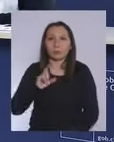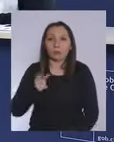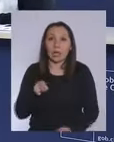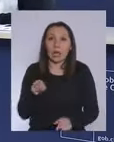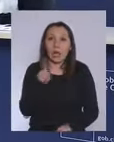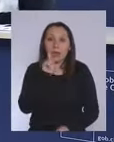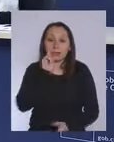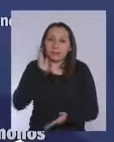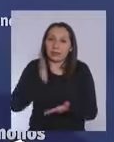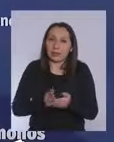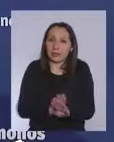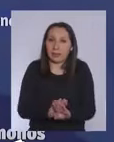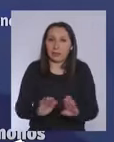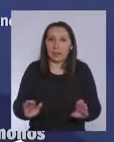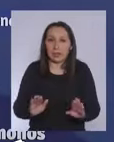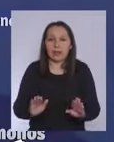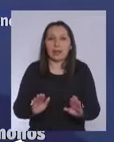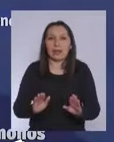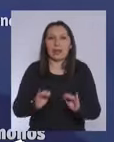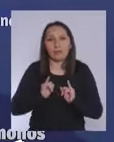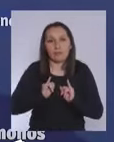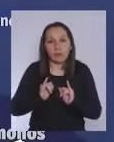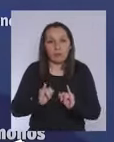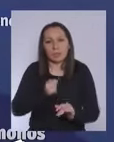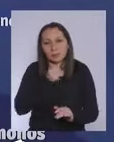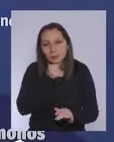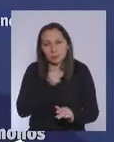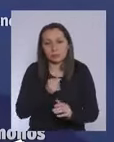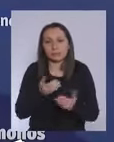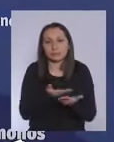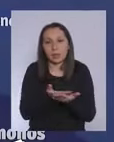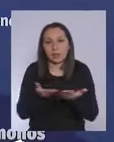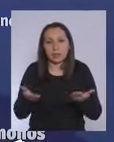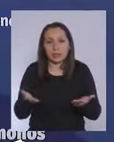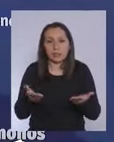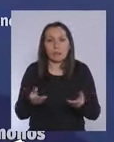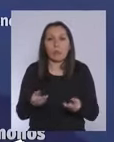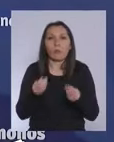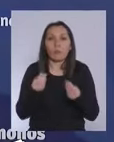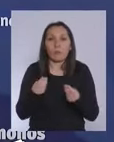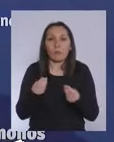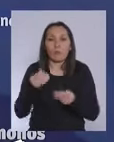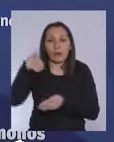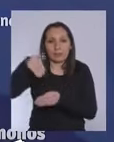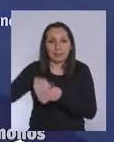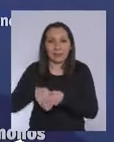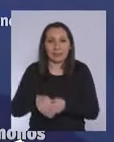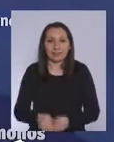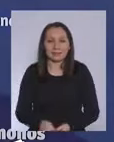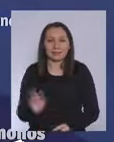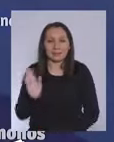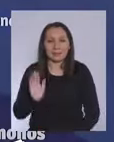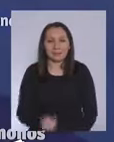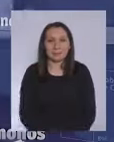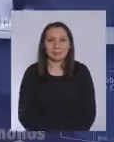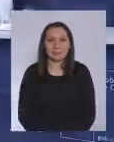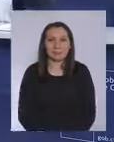esto damos por terminada la conferencia de prensa les deseamos y una muy buena tarde hasta